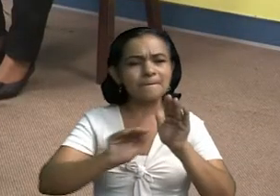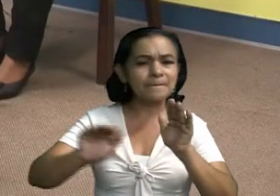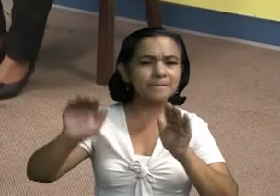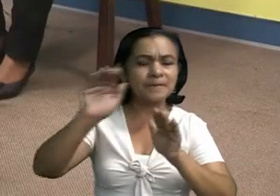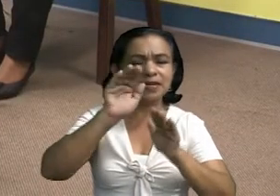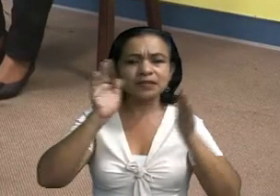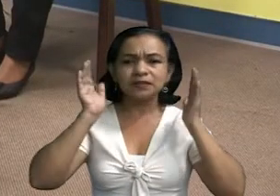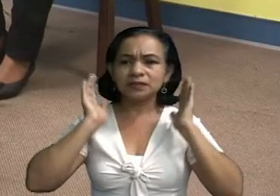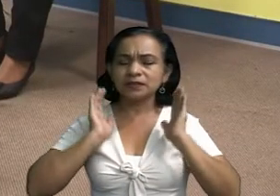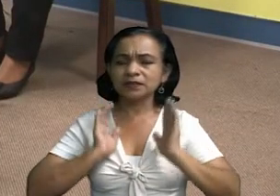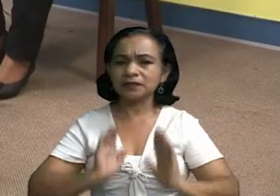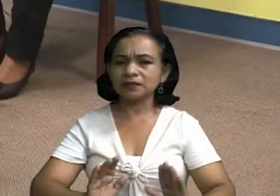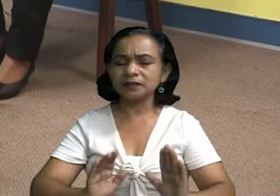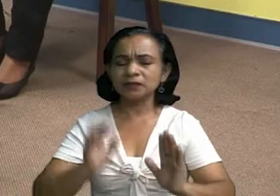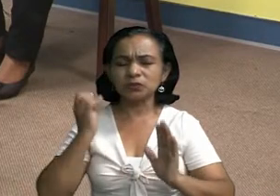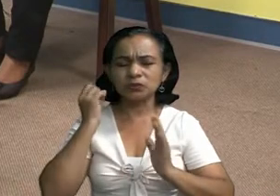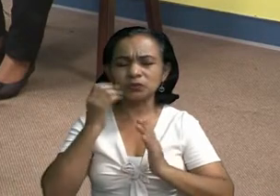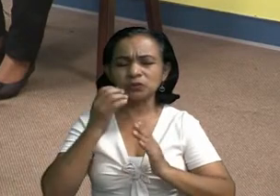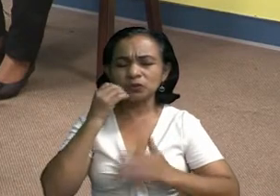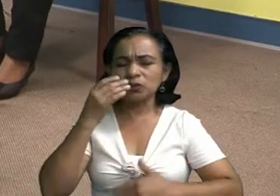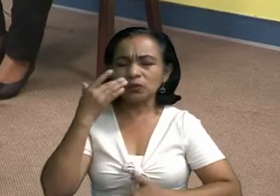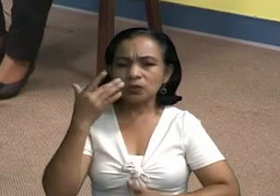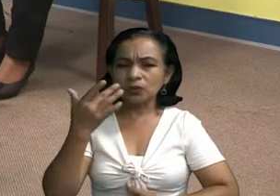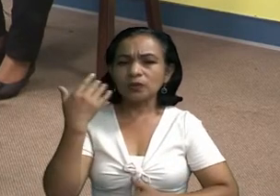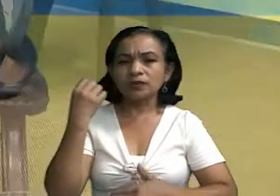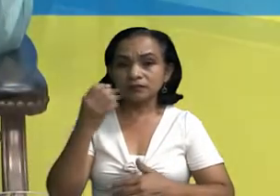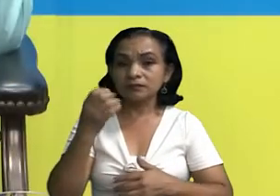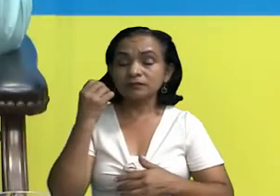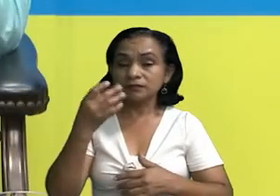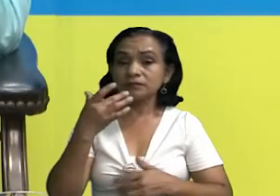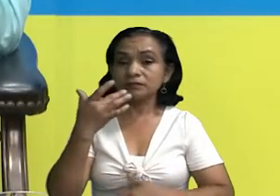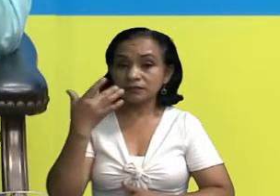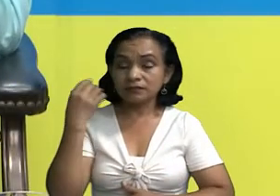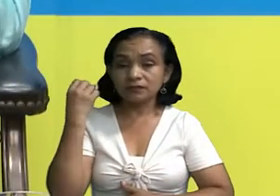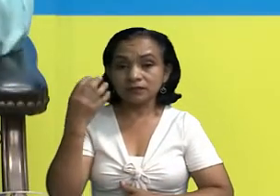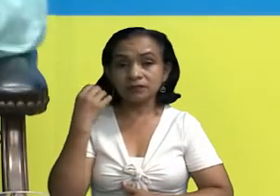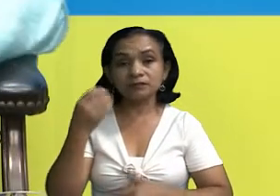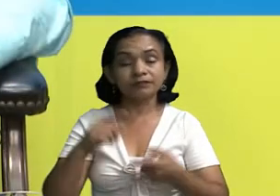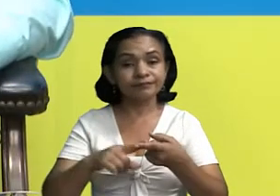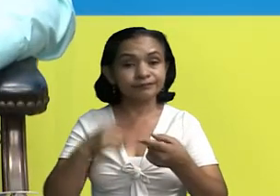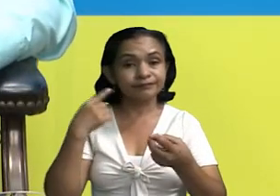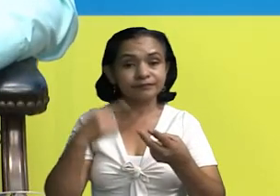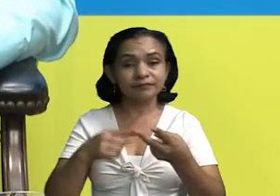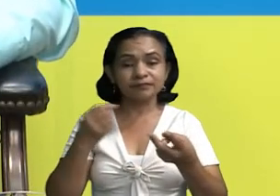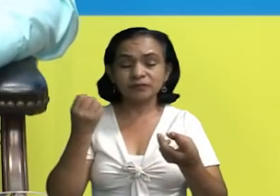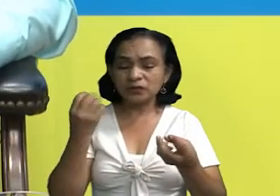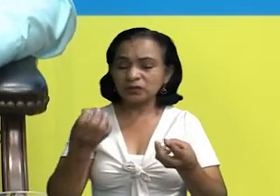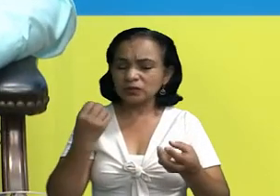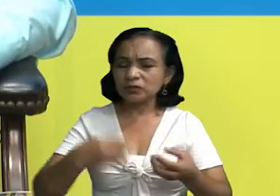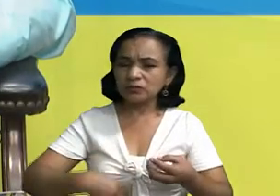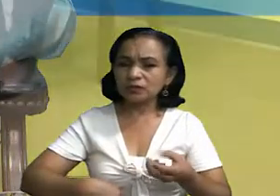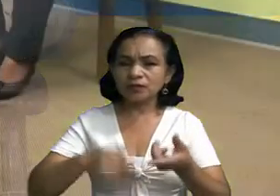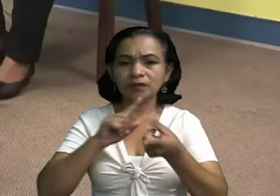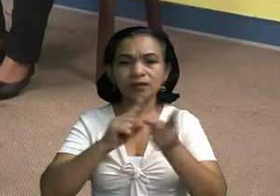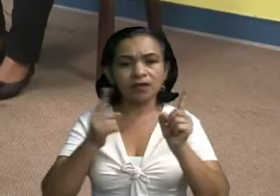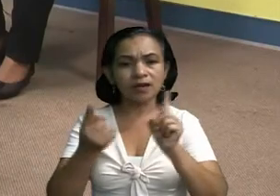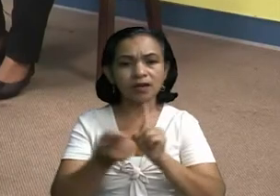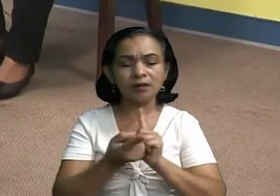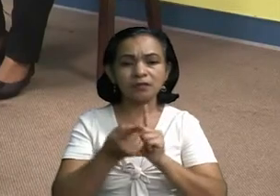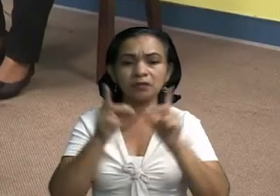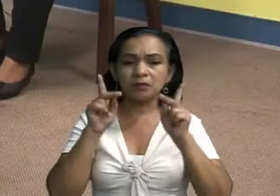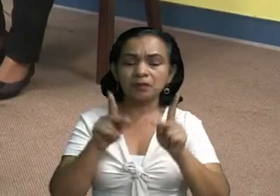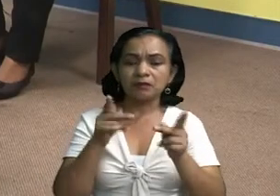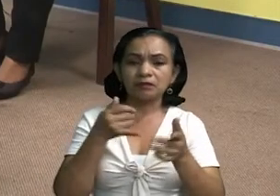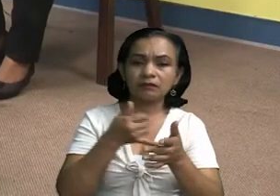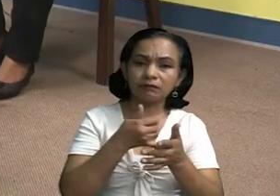generales, inclusive puede haber dolor abdominal por tener una faringoamigdalitis, puede haber cambios en el estado de ánimo del